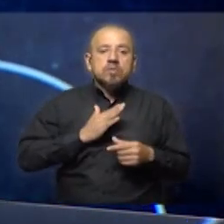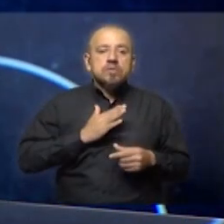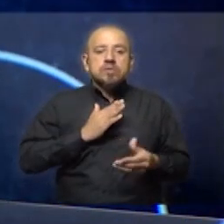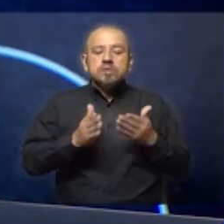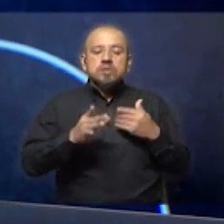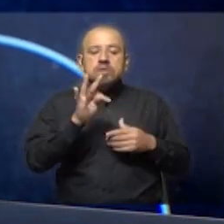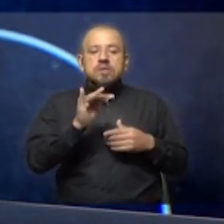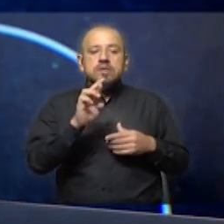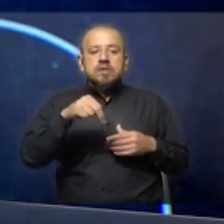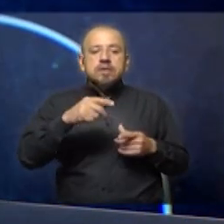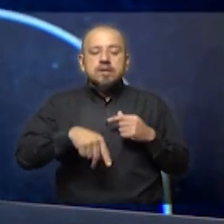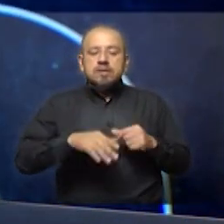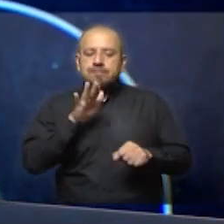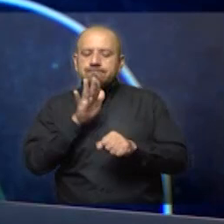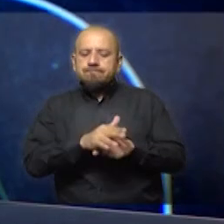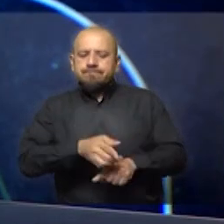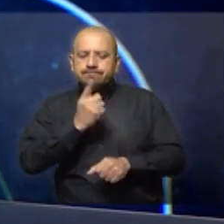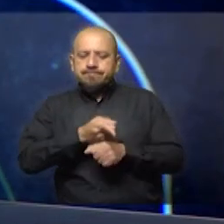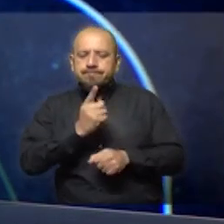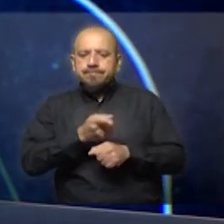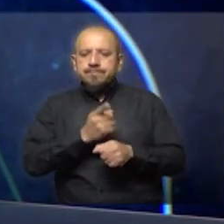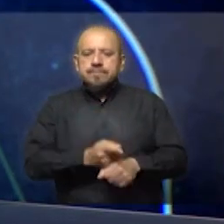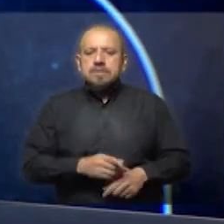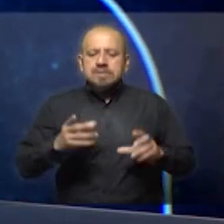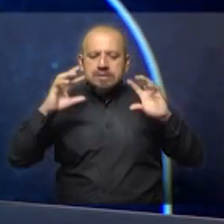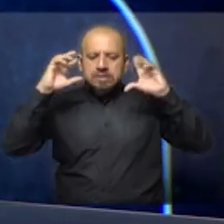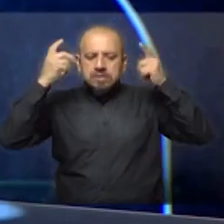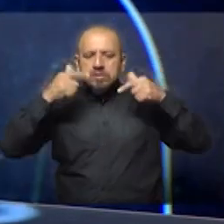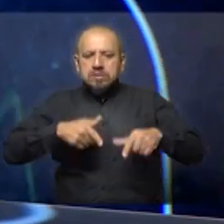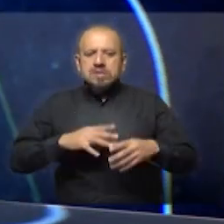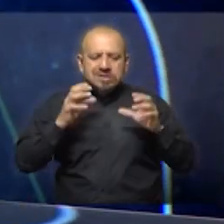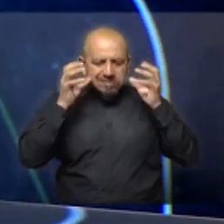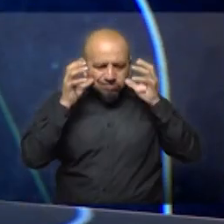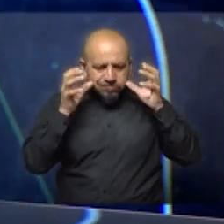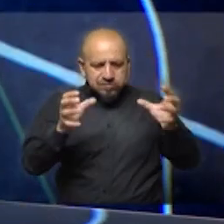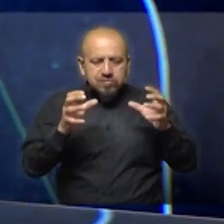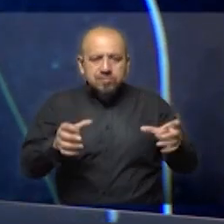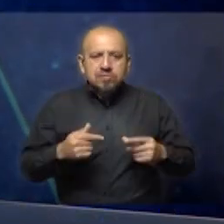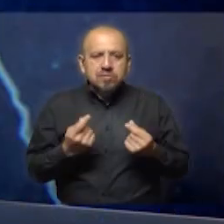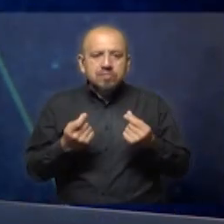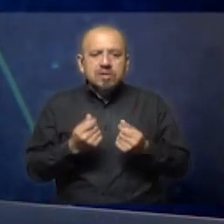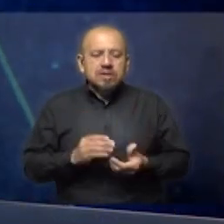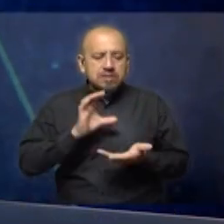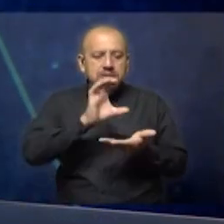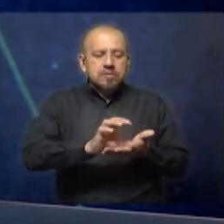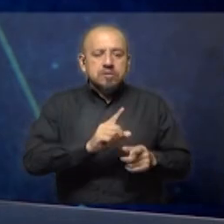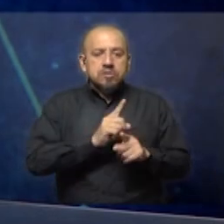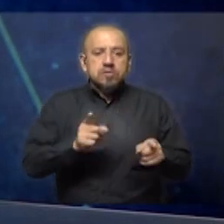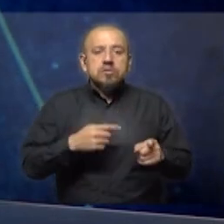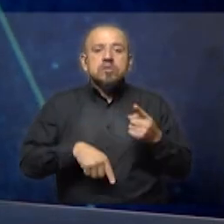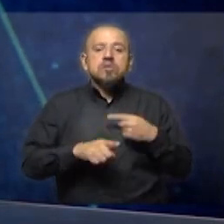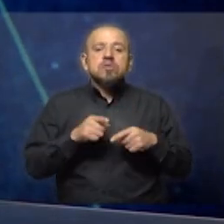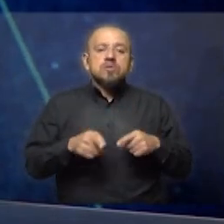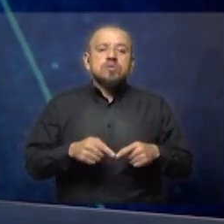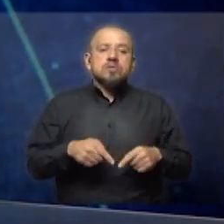tiranizarla humillarla dominarla por la violencia o por el terror no dar dinero a la casa si en vez de